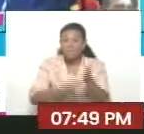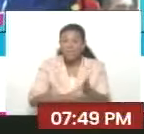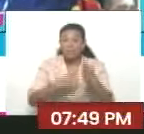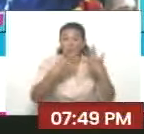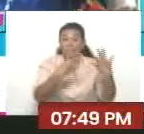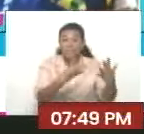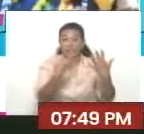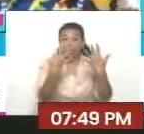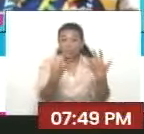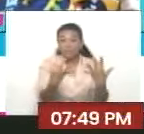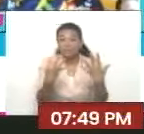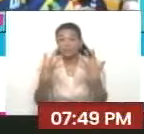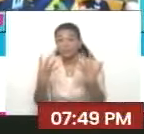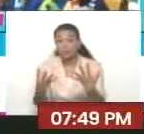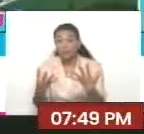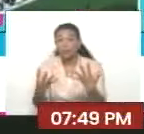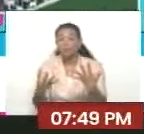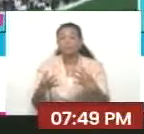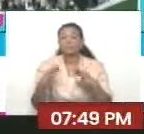tocó vivir a nosotros.